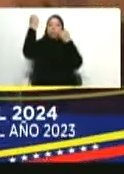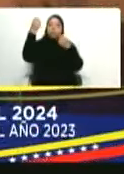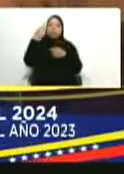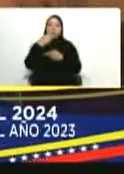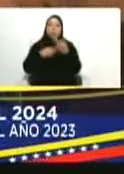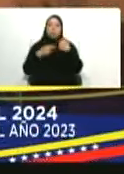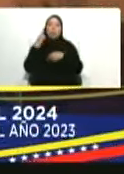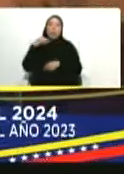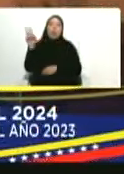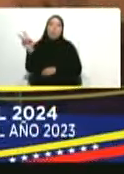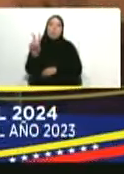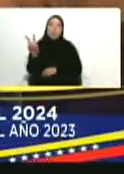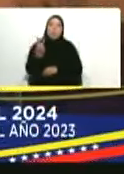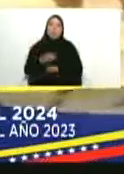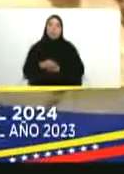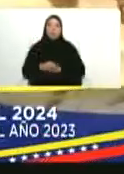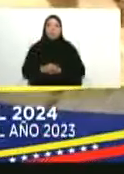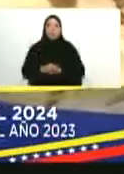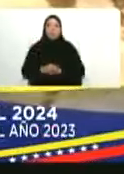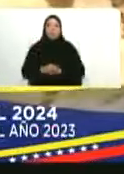República Bolivariana de Venezuela.